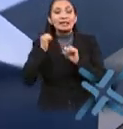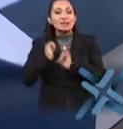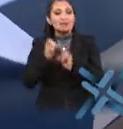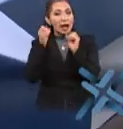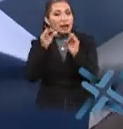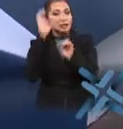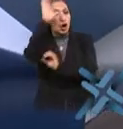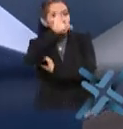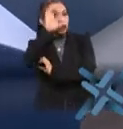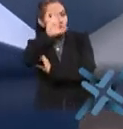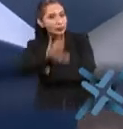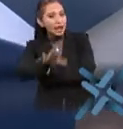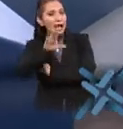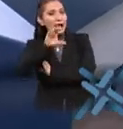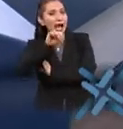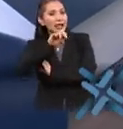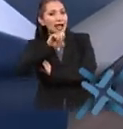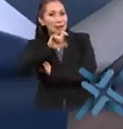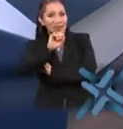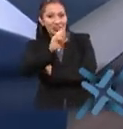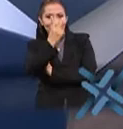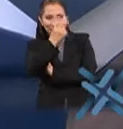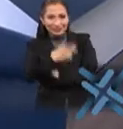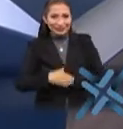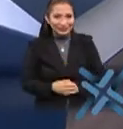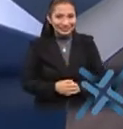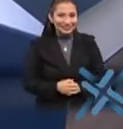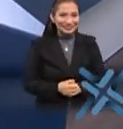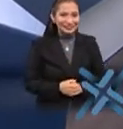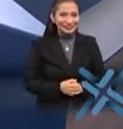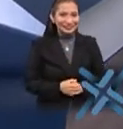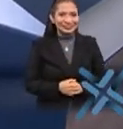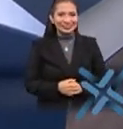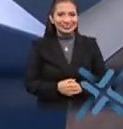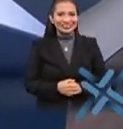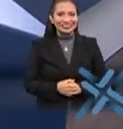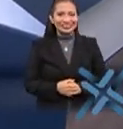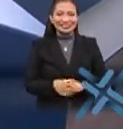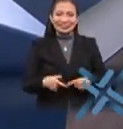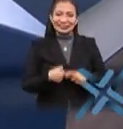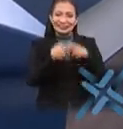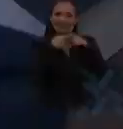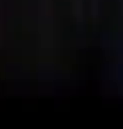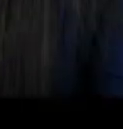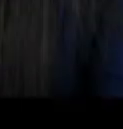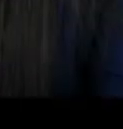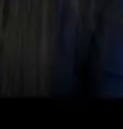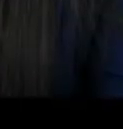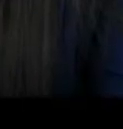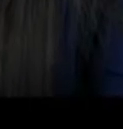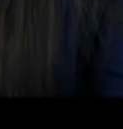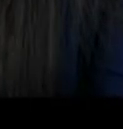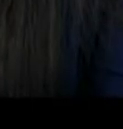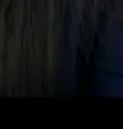Cultural del Canal 22. Así es. Una pausa, regresamos.